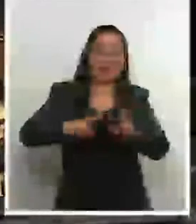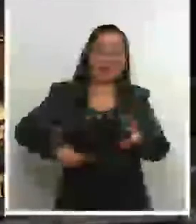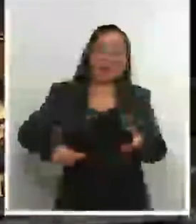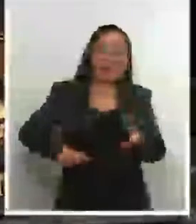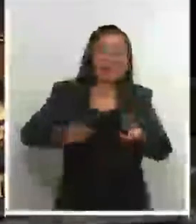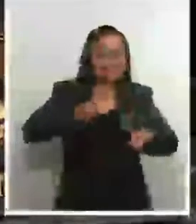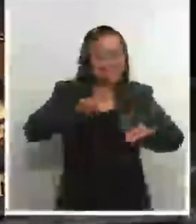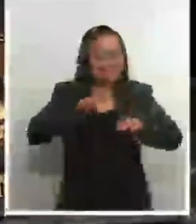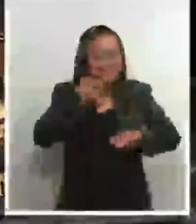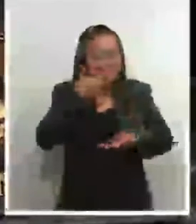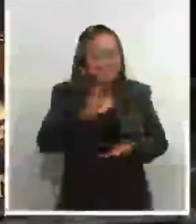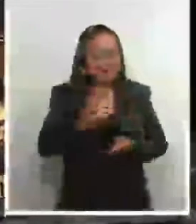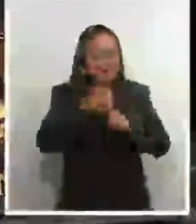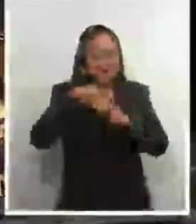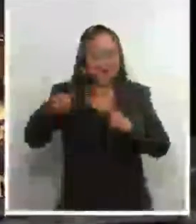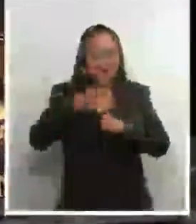seguridad.